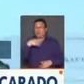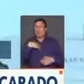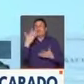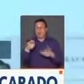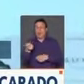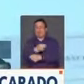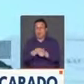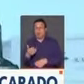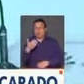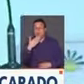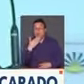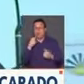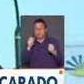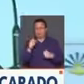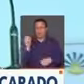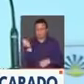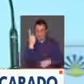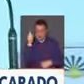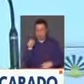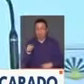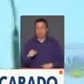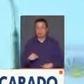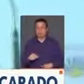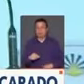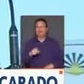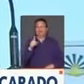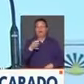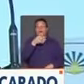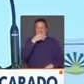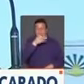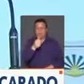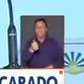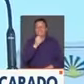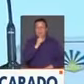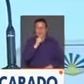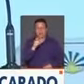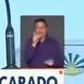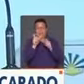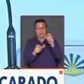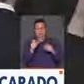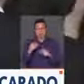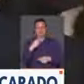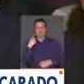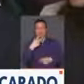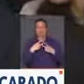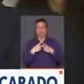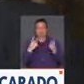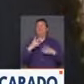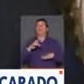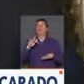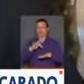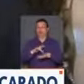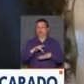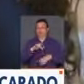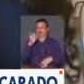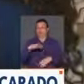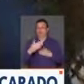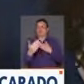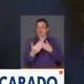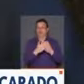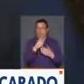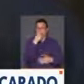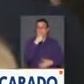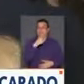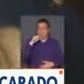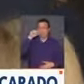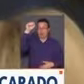Muy bien. Aún no tomaba la palabra y desde el público daban una primera pista de la tensión que esperaba el presidente Boric en el